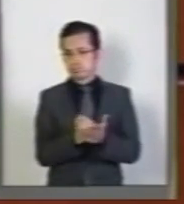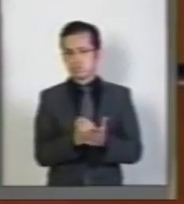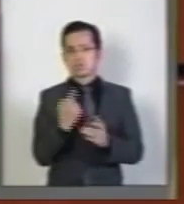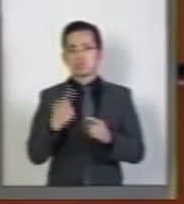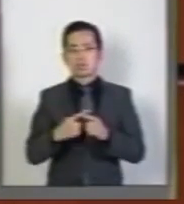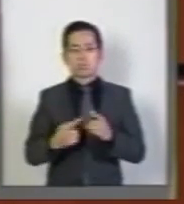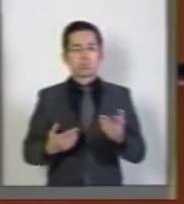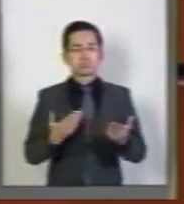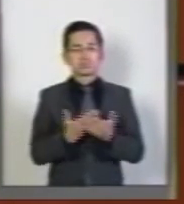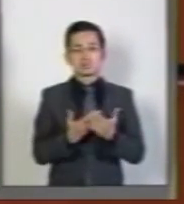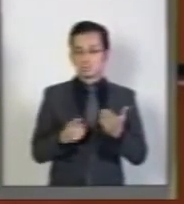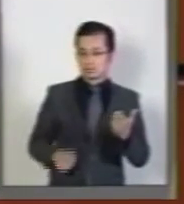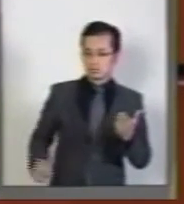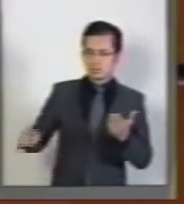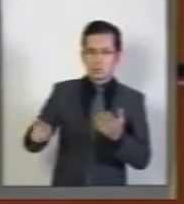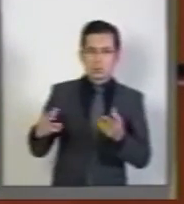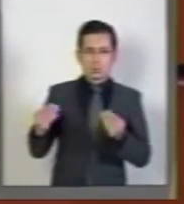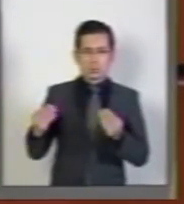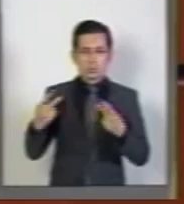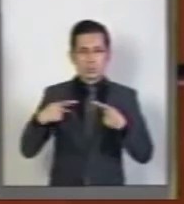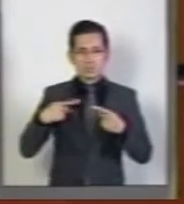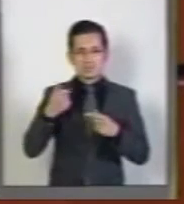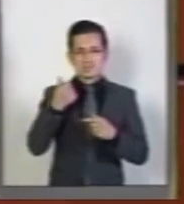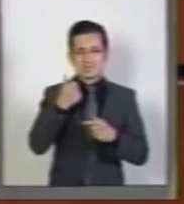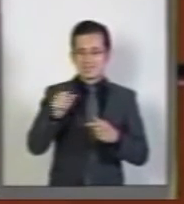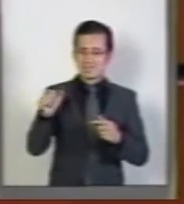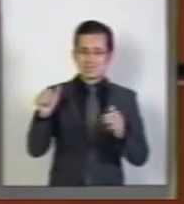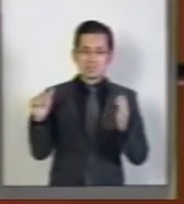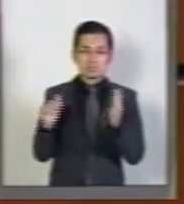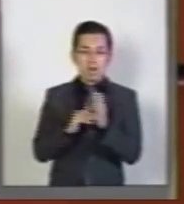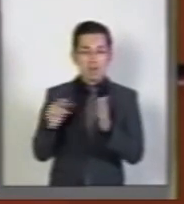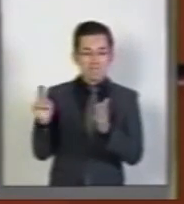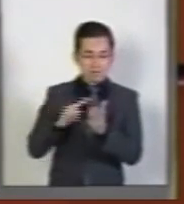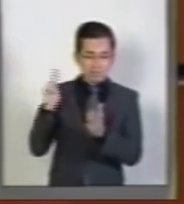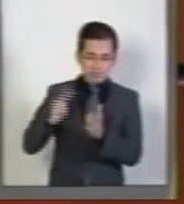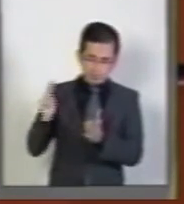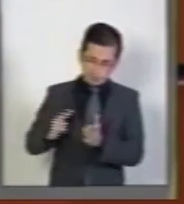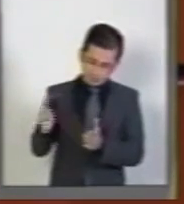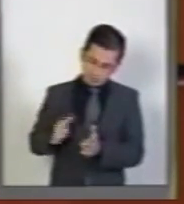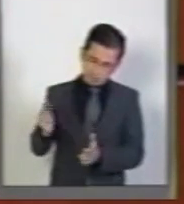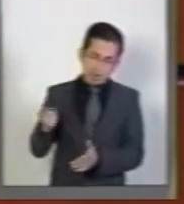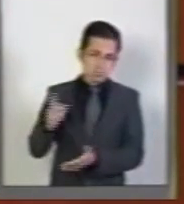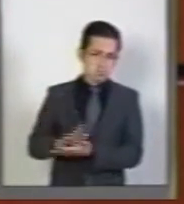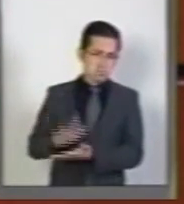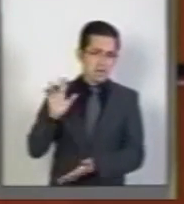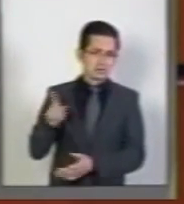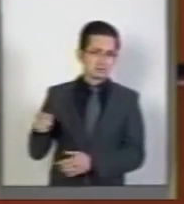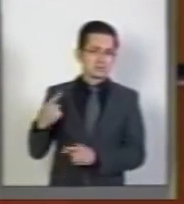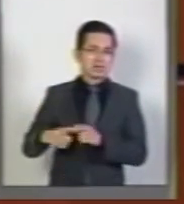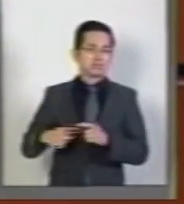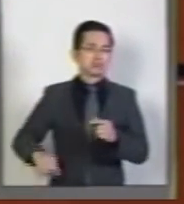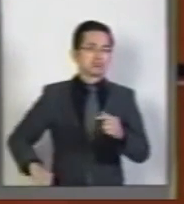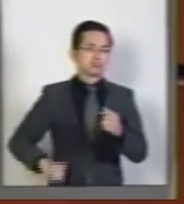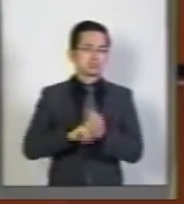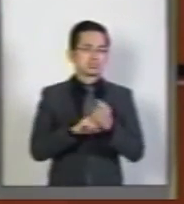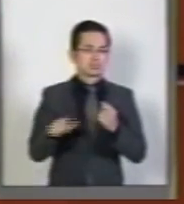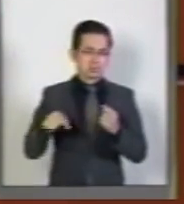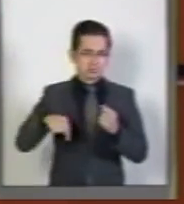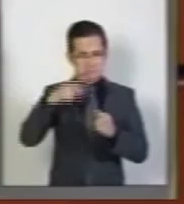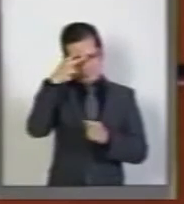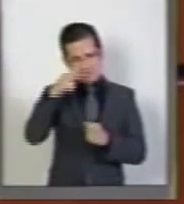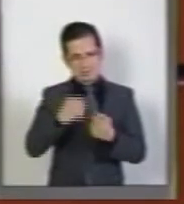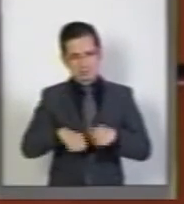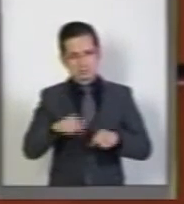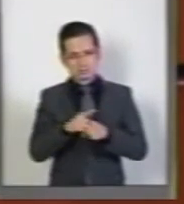de 600.000 firmas ciudadanas, con el amplio respaldo de la sociedad mexicana, hubiera sentado